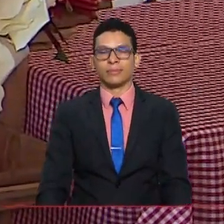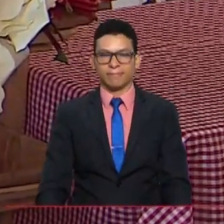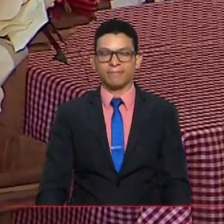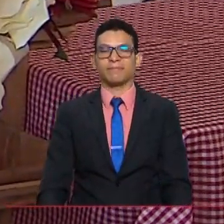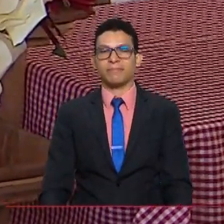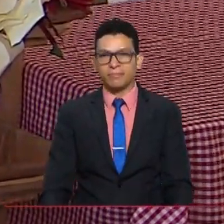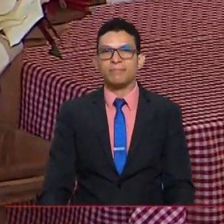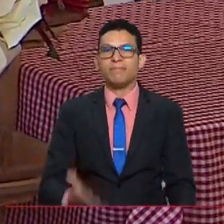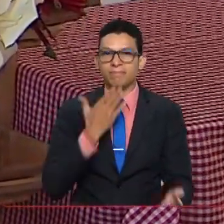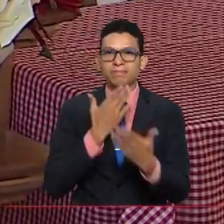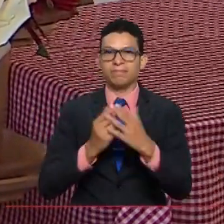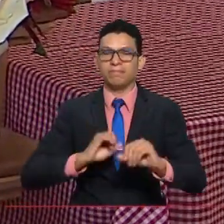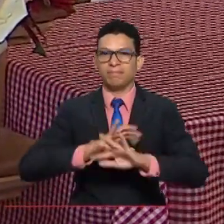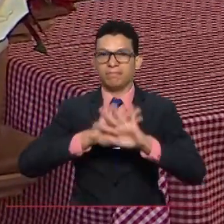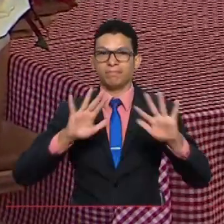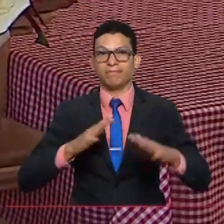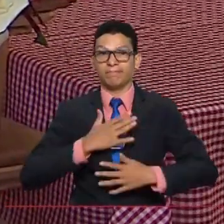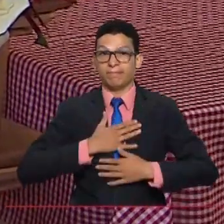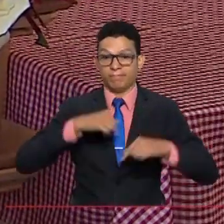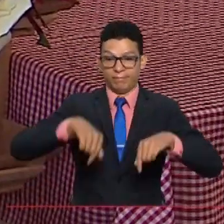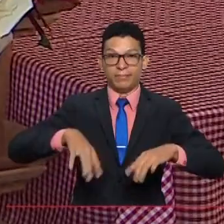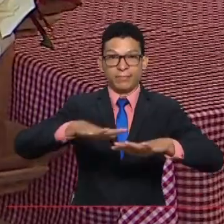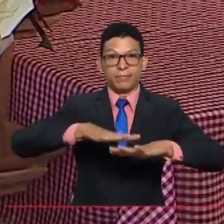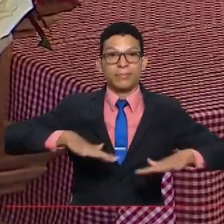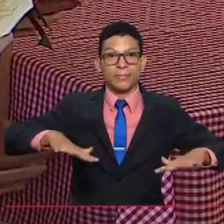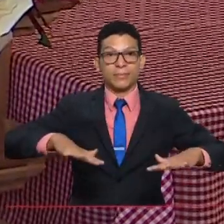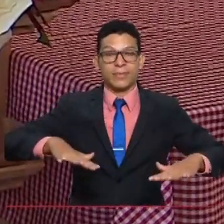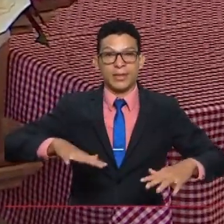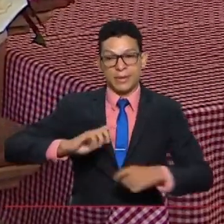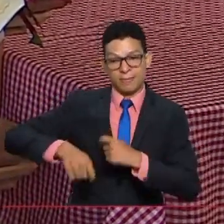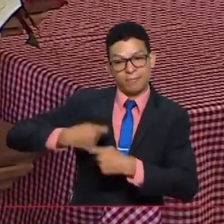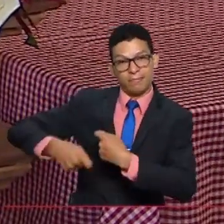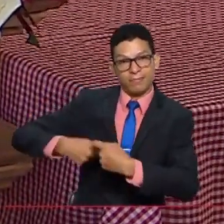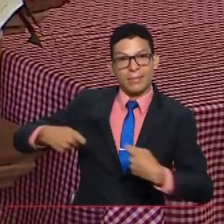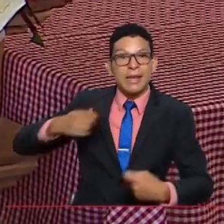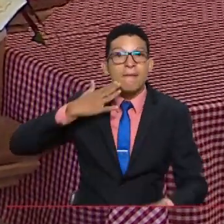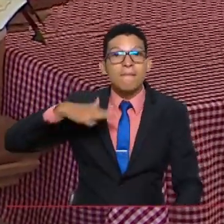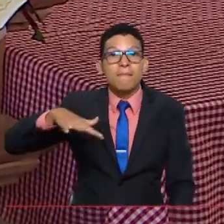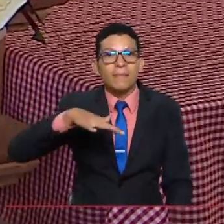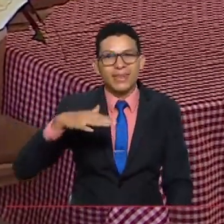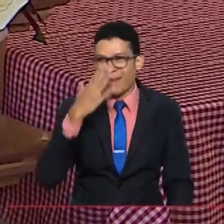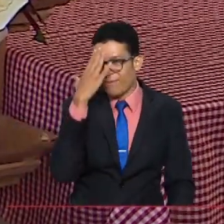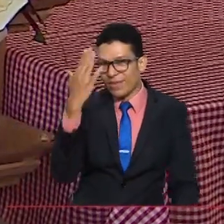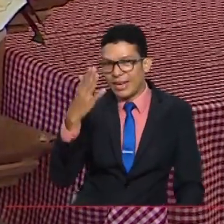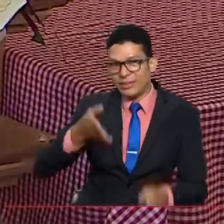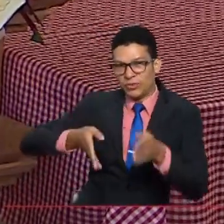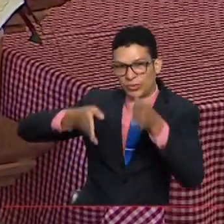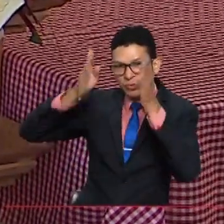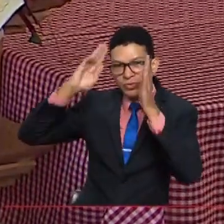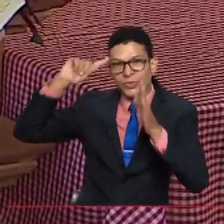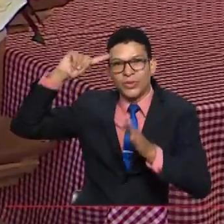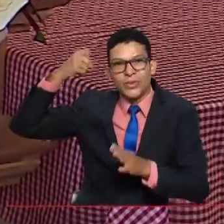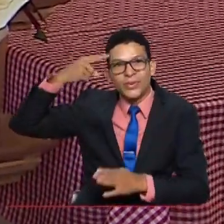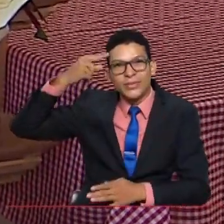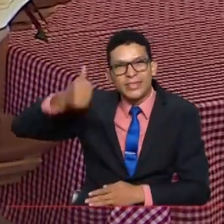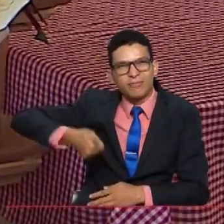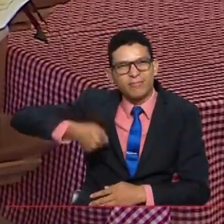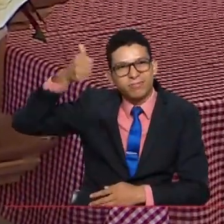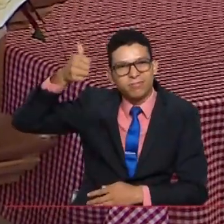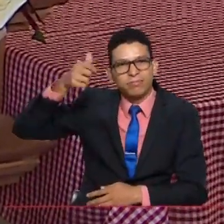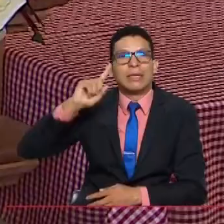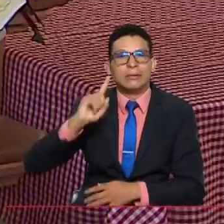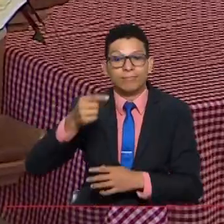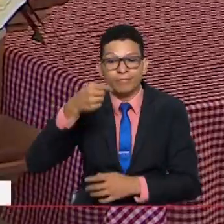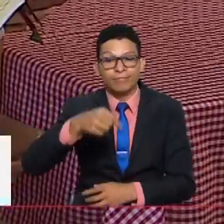Gigi, Camila, muy buenos días. Los saludo desde la plazoleta San Francisco, donde en próximos minutos se aperturará lo que es el